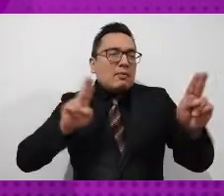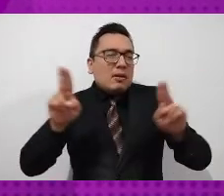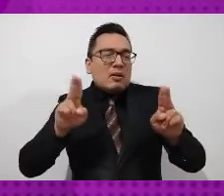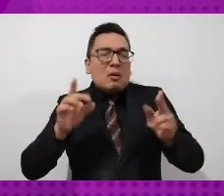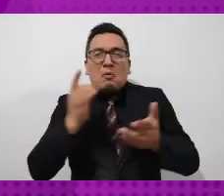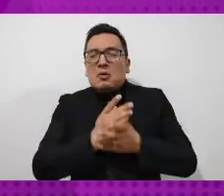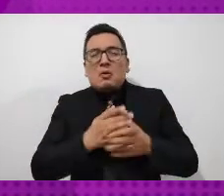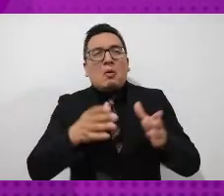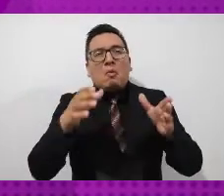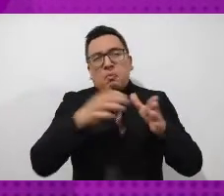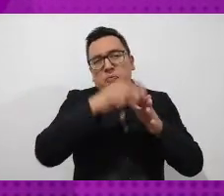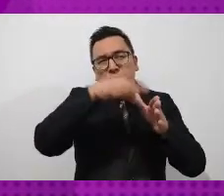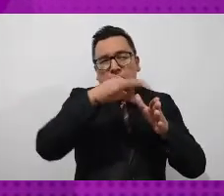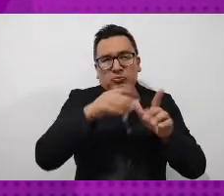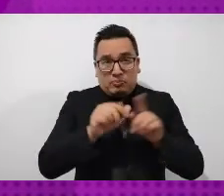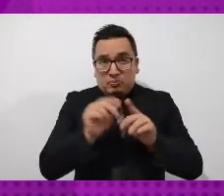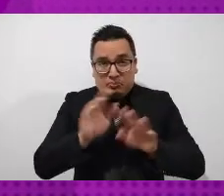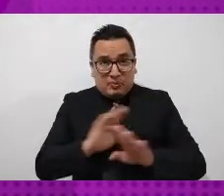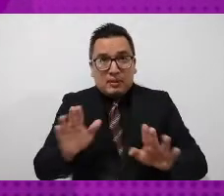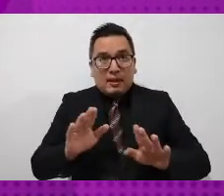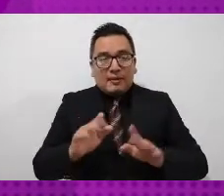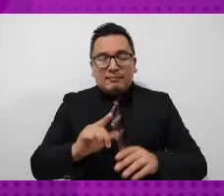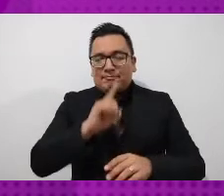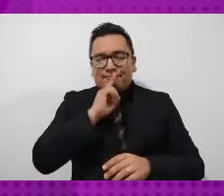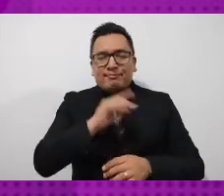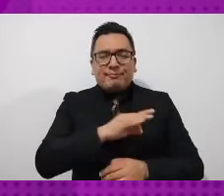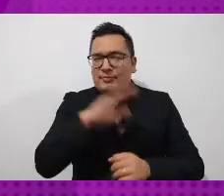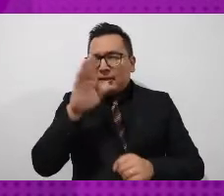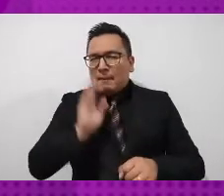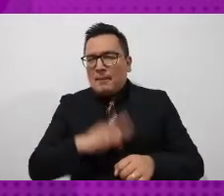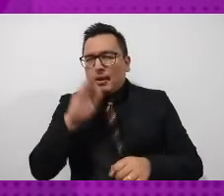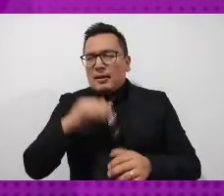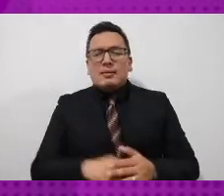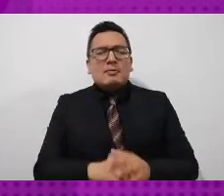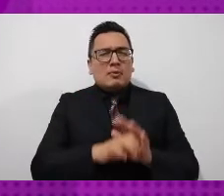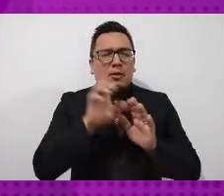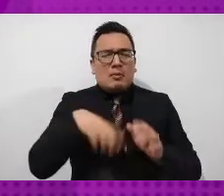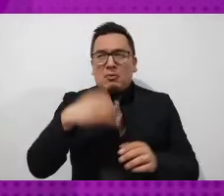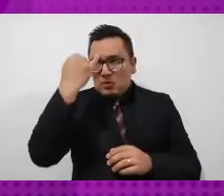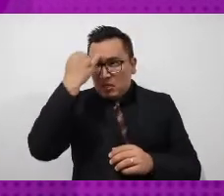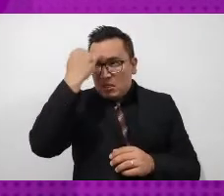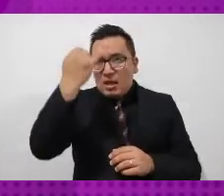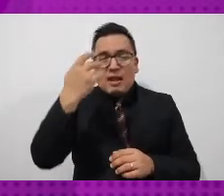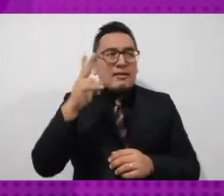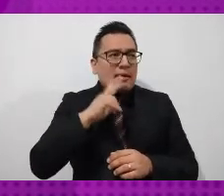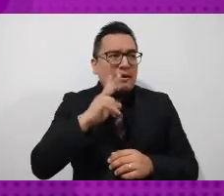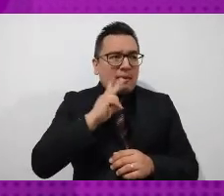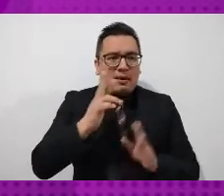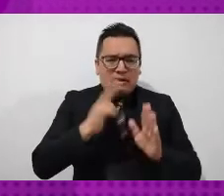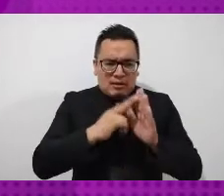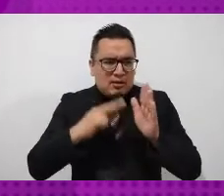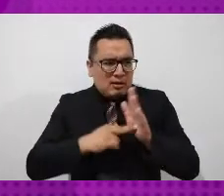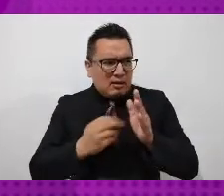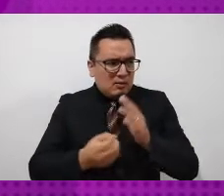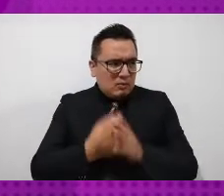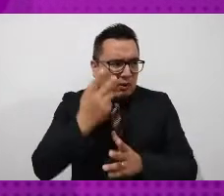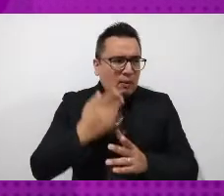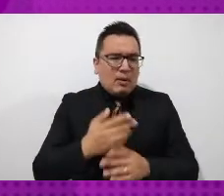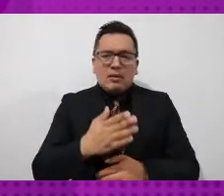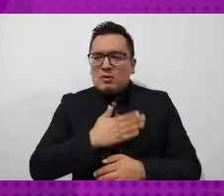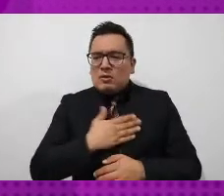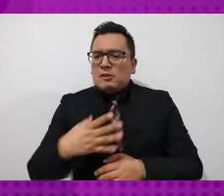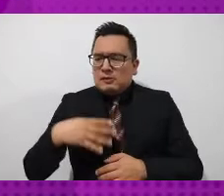Y no es así. Hay mucho más allá, como el tener una iniciativa popular, como el buscar nosotros mismos como ciudadanas